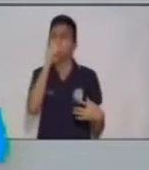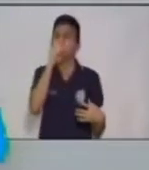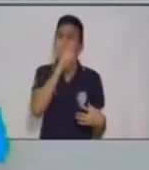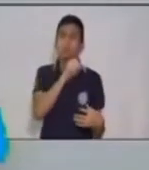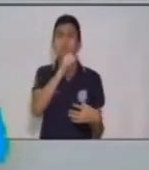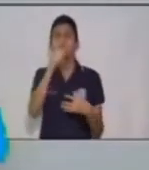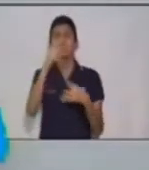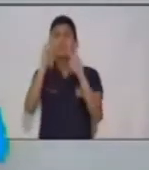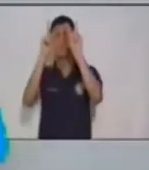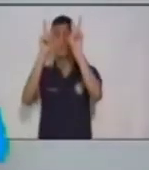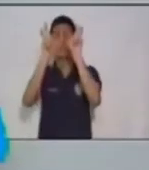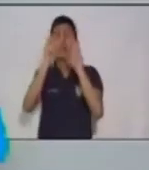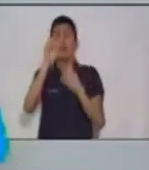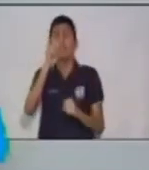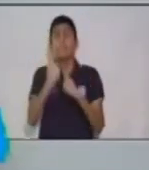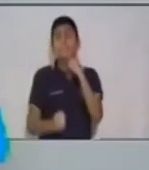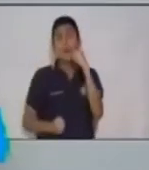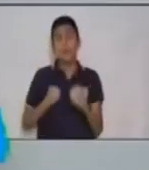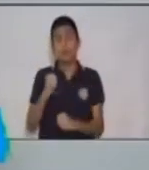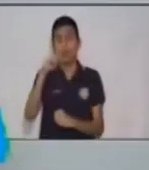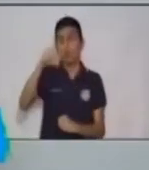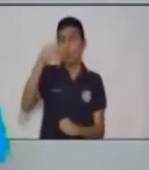los siguientes. El 2,